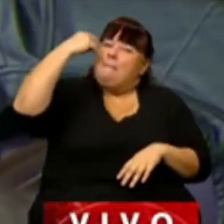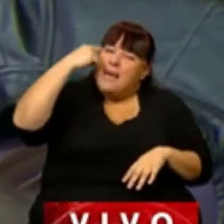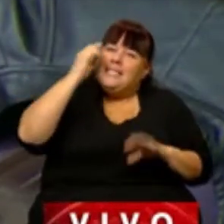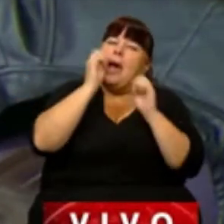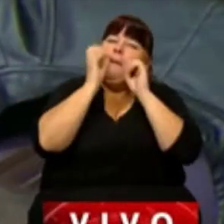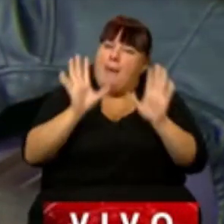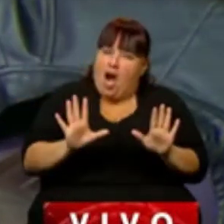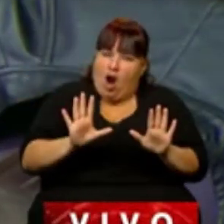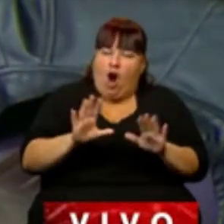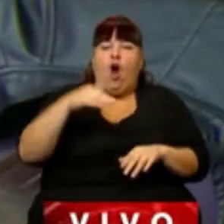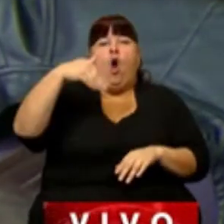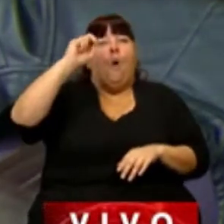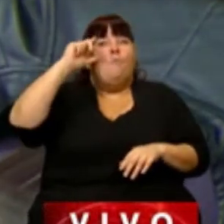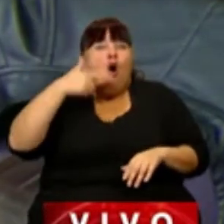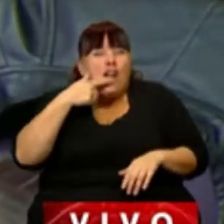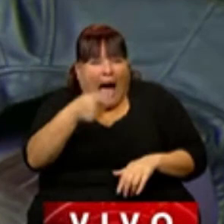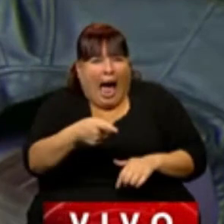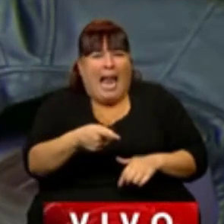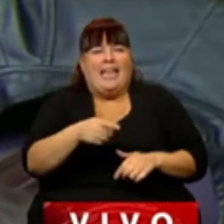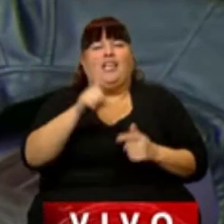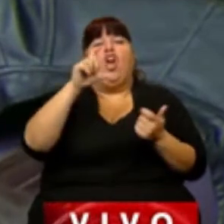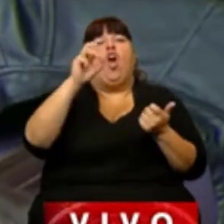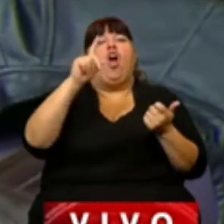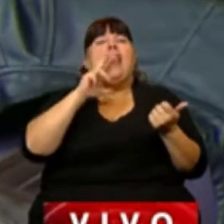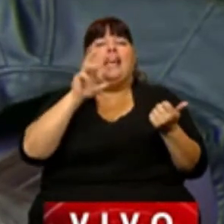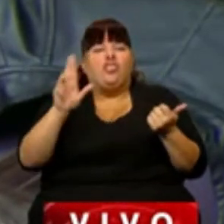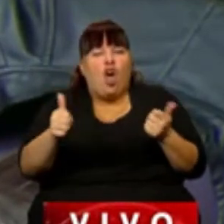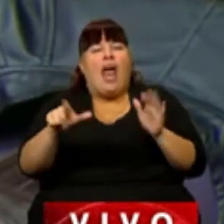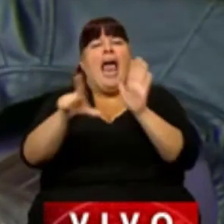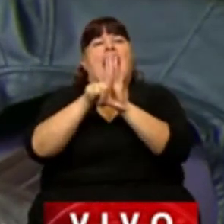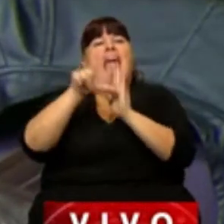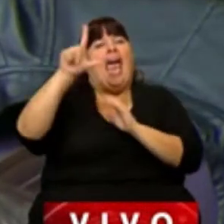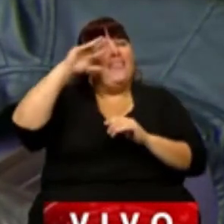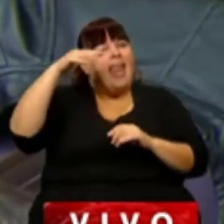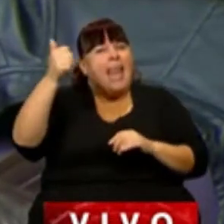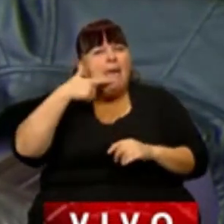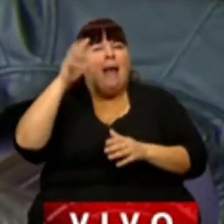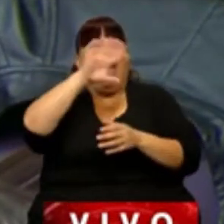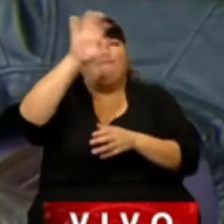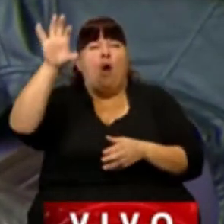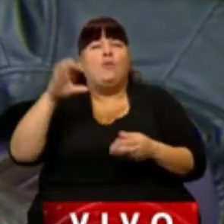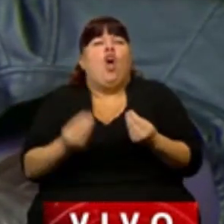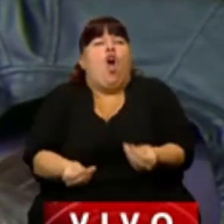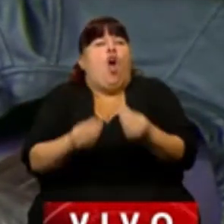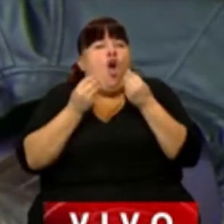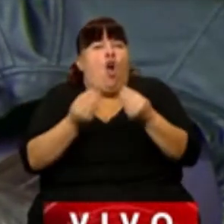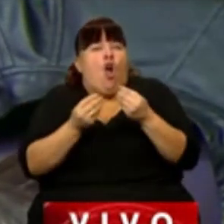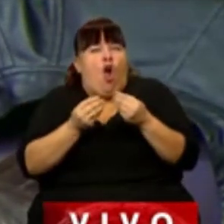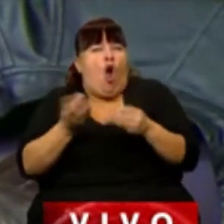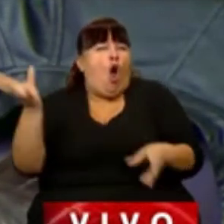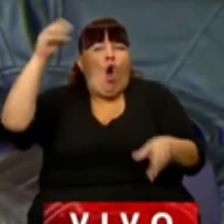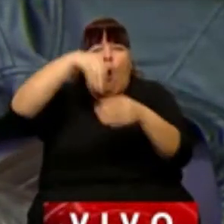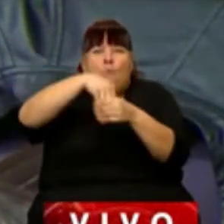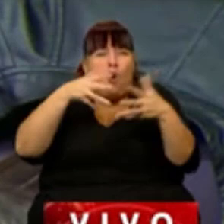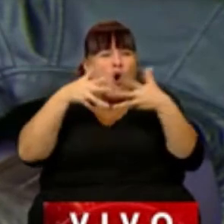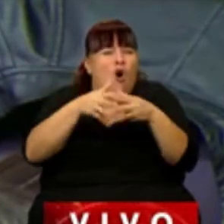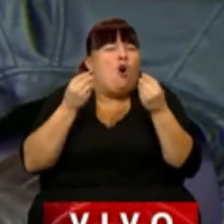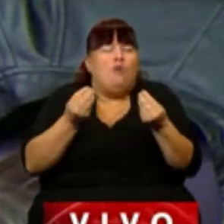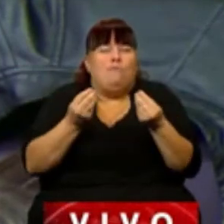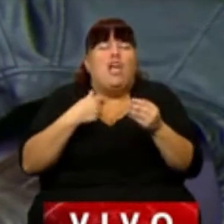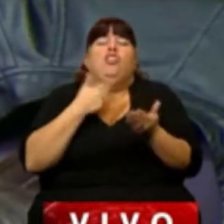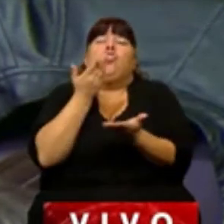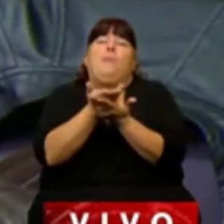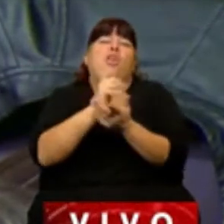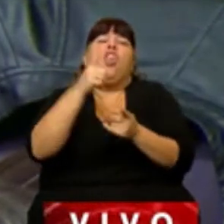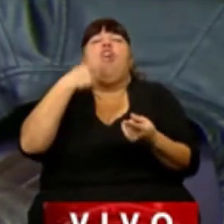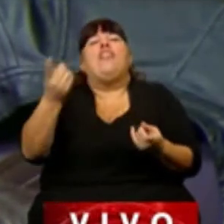poco mejor. Gerardo Morales, colectora, ley de lemas en las provincias, ¿cómo van a hacer para encajarlo con esto? Lo que les pido es